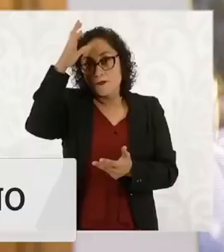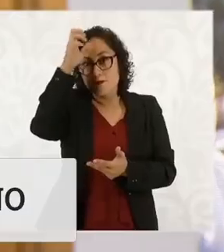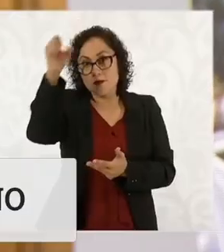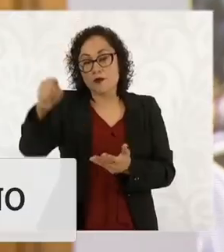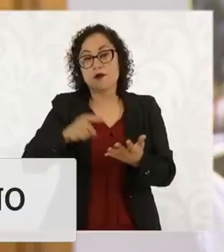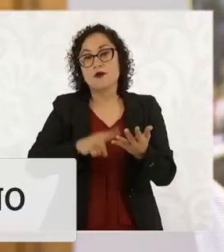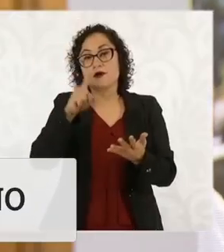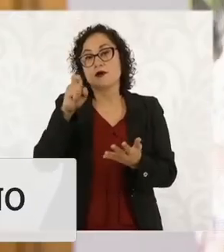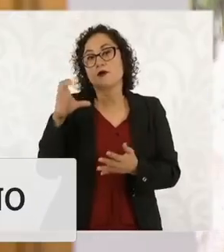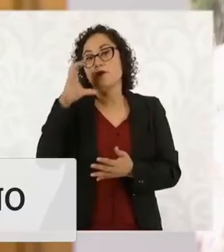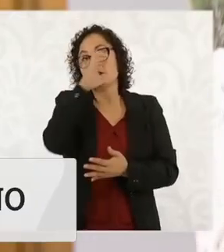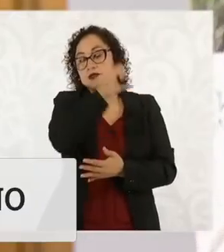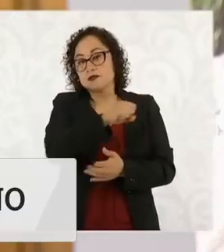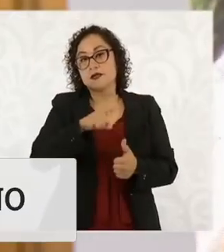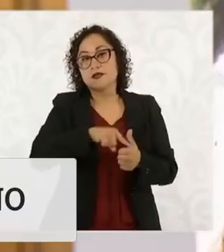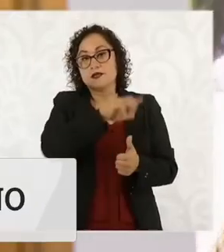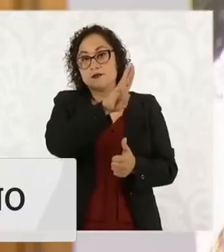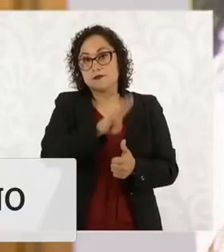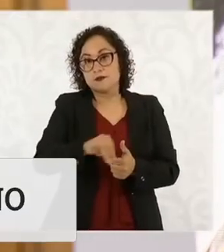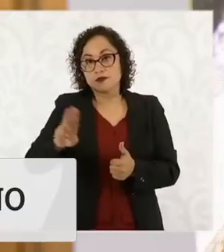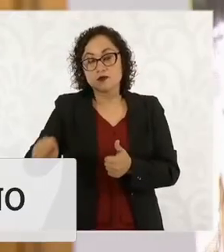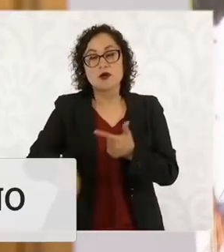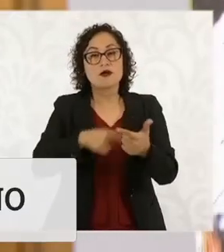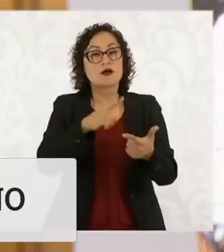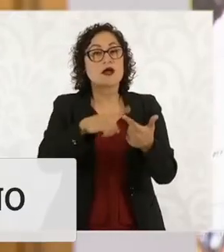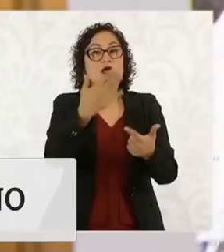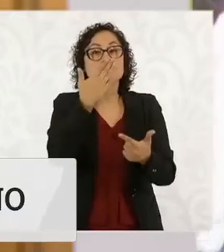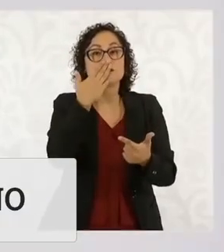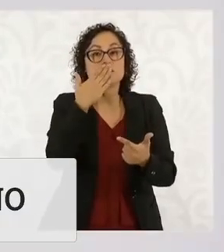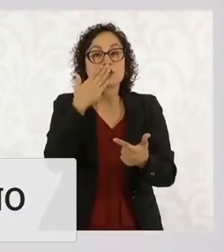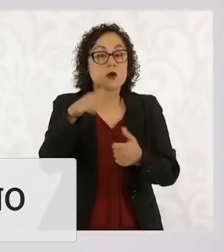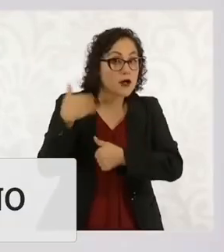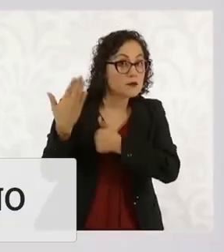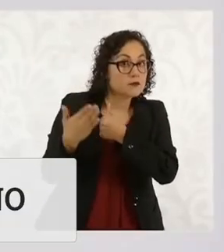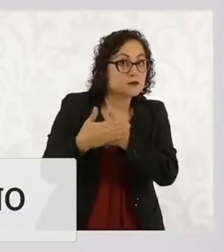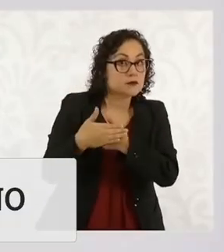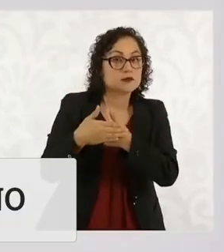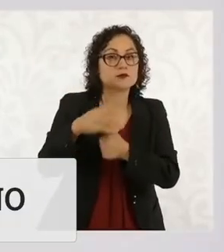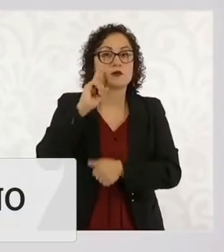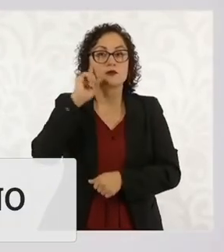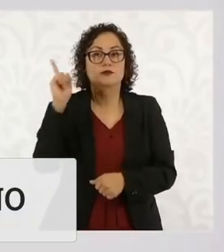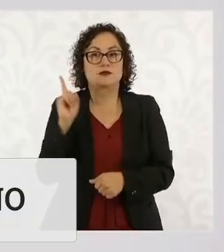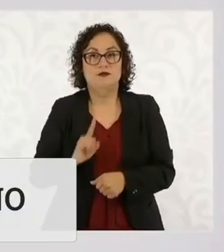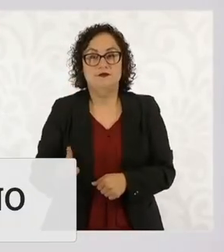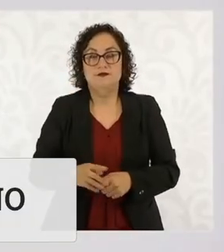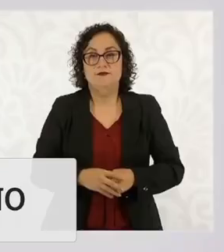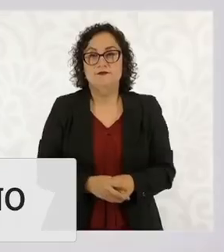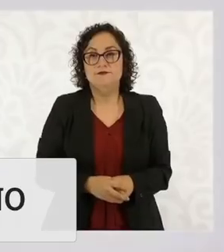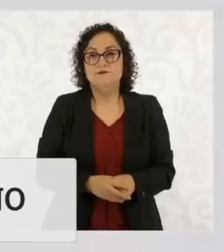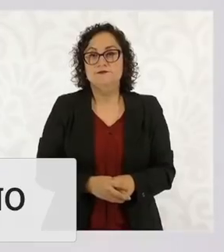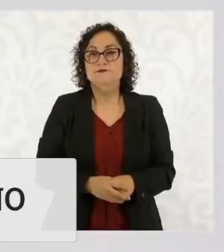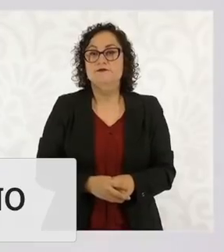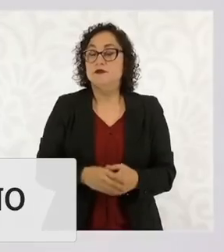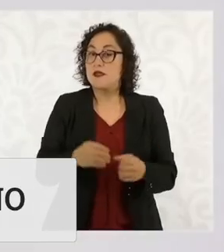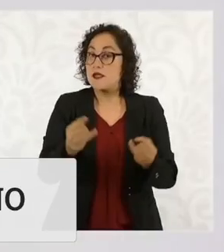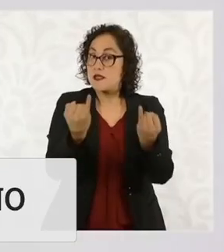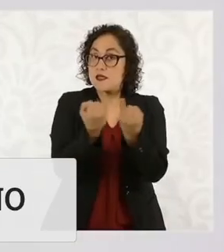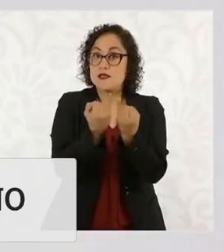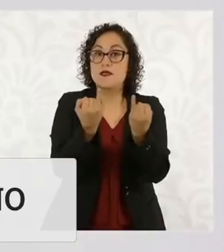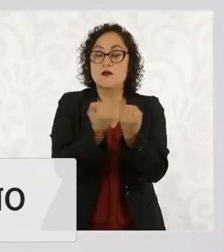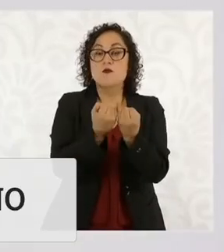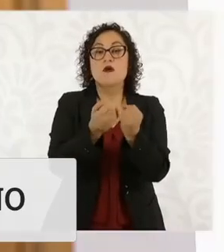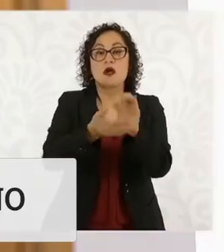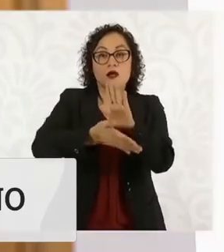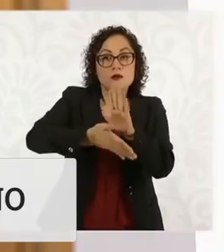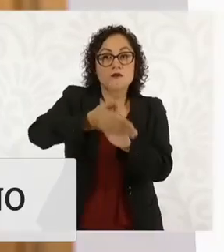Aguascalientes, Michoacán, Sonora y pronto en Zacatecas. Asimismo, iniciamos la construcción